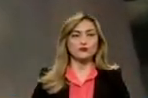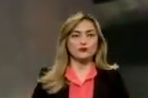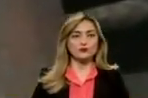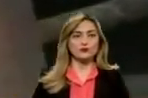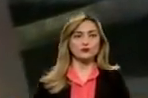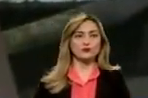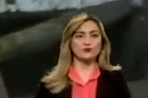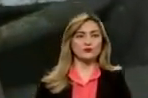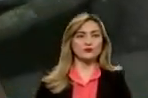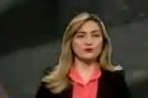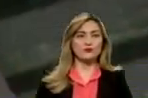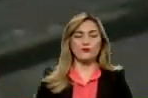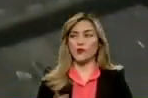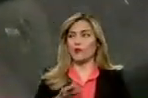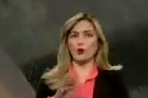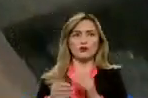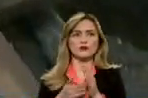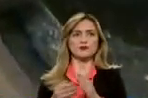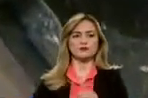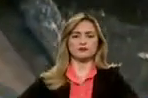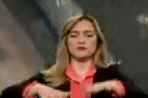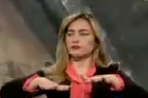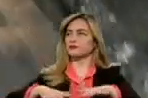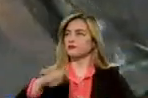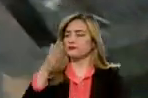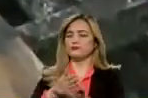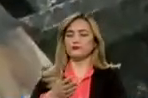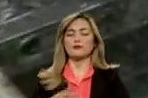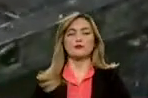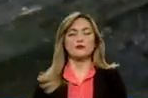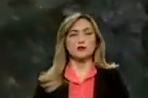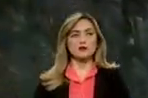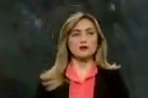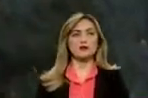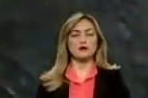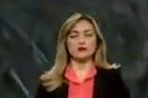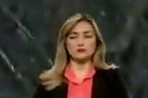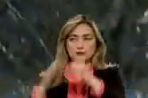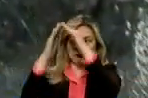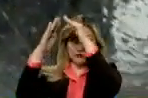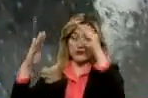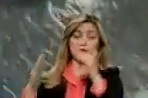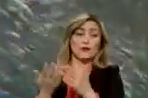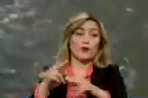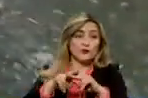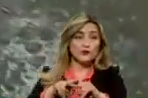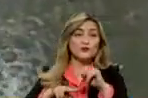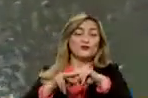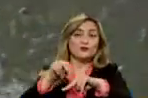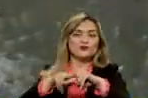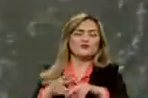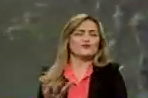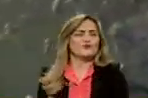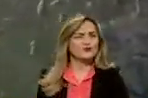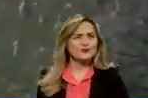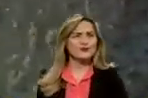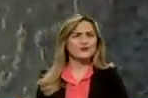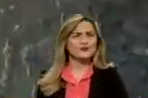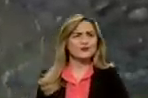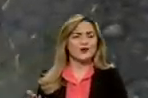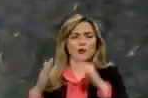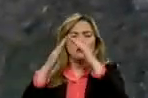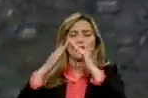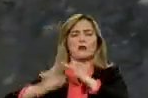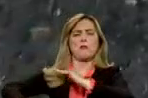eventos como este no se den. Si usted está viendo lo que está aquí en esta casa, no puede ser que exista una construcción justo en la parte baja